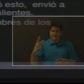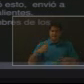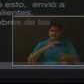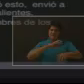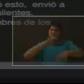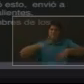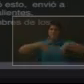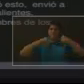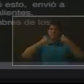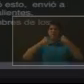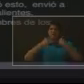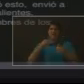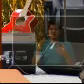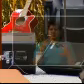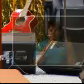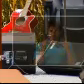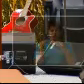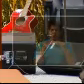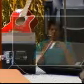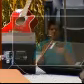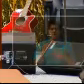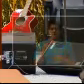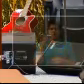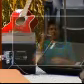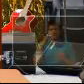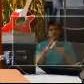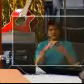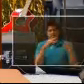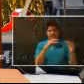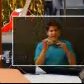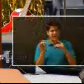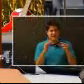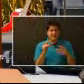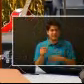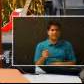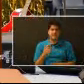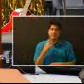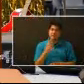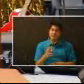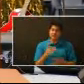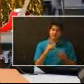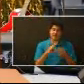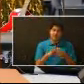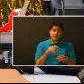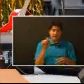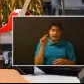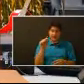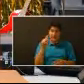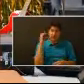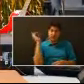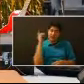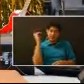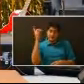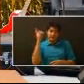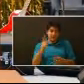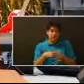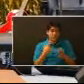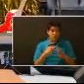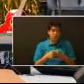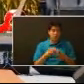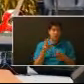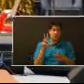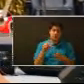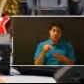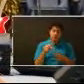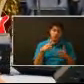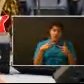de guerra. Miren lo que dicen de David. Dicen de David cuando todavía no había pasado ni había entrado a la cueva de